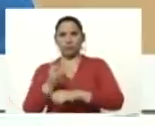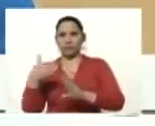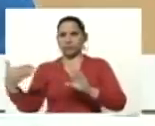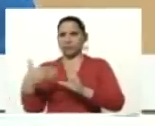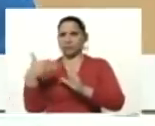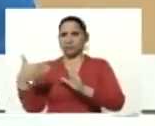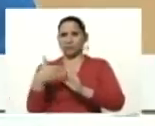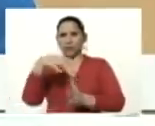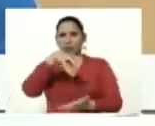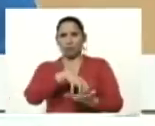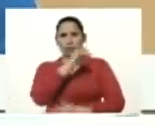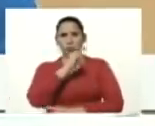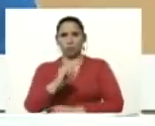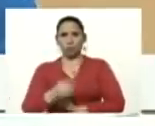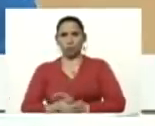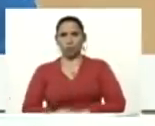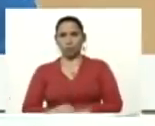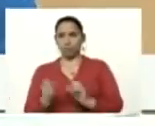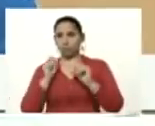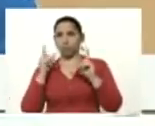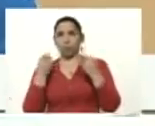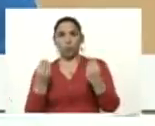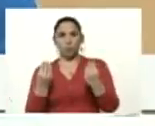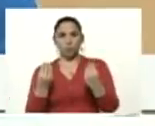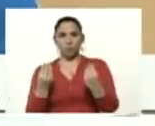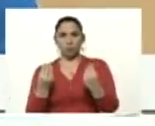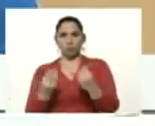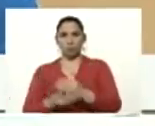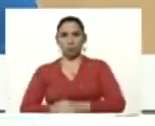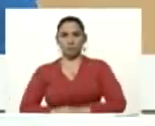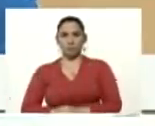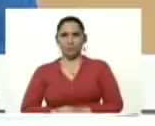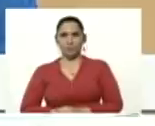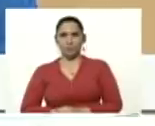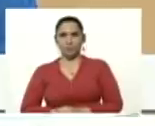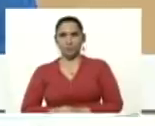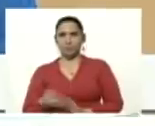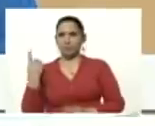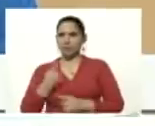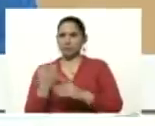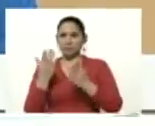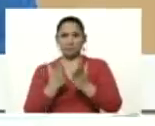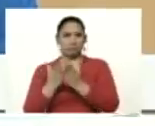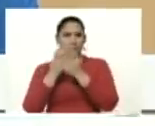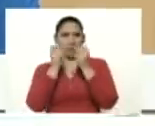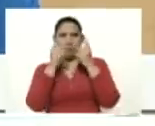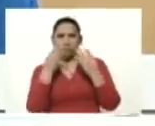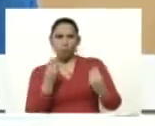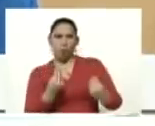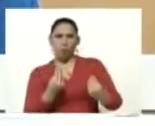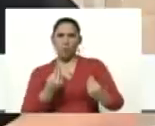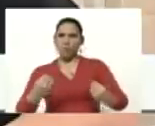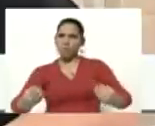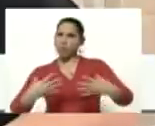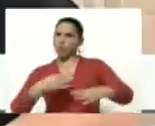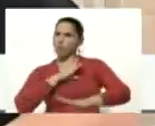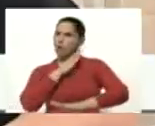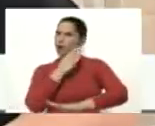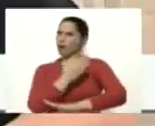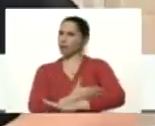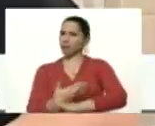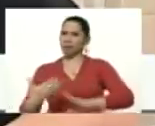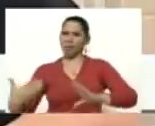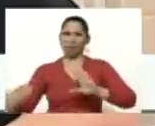al Zulia. Es impresionante. Hay que estudiarlo, porque la reacción es virulenta, muy